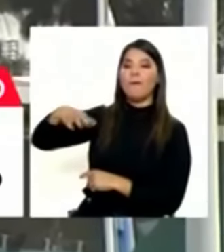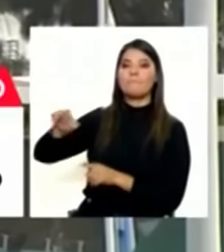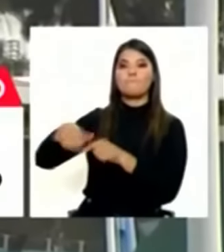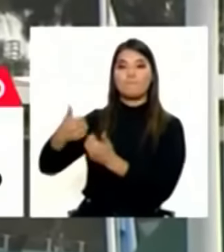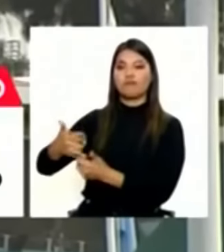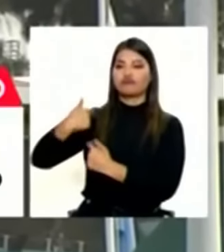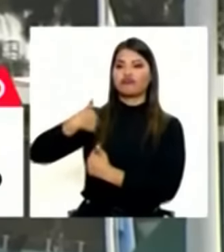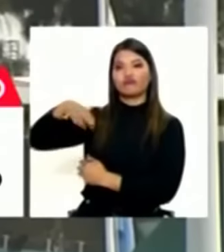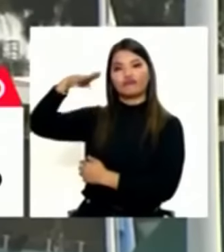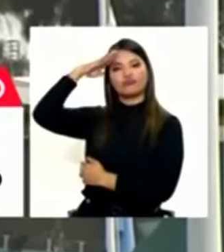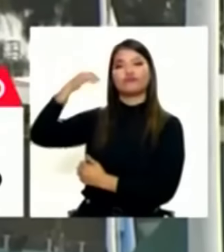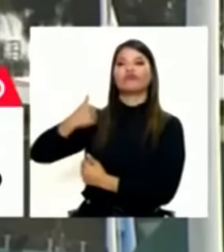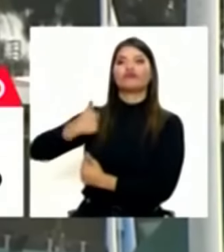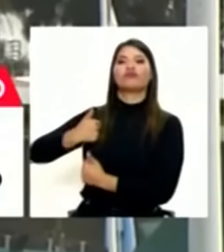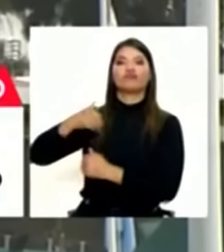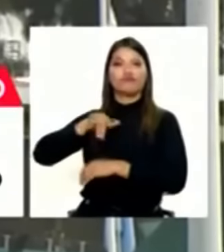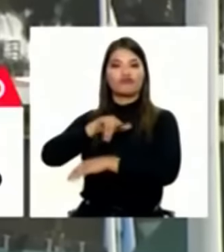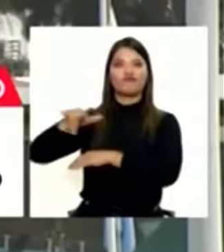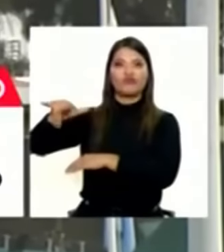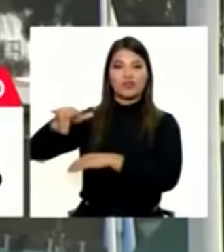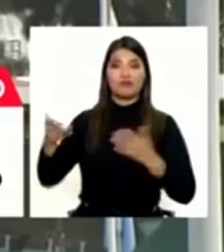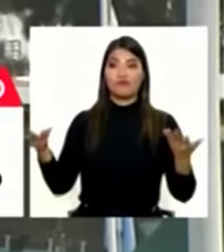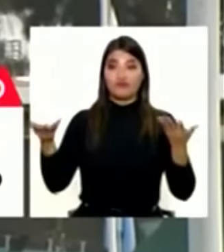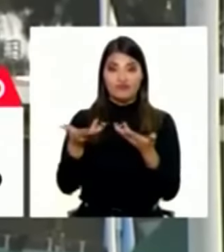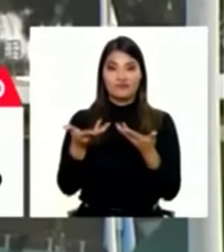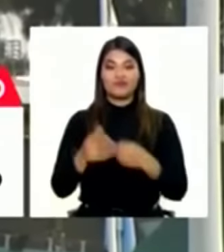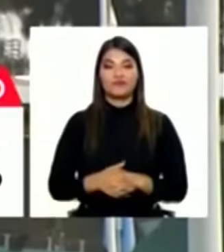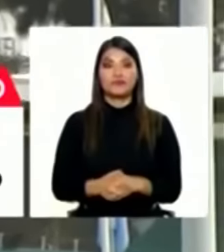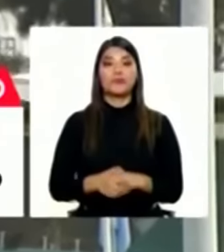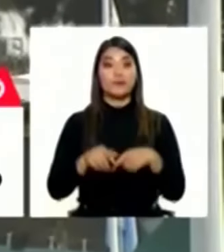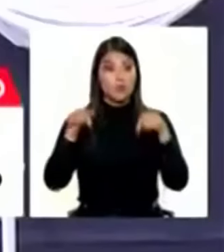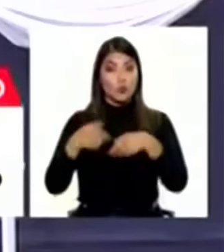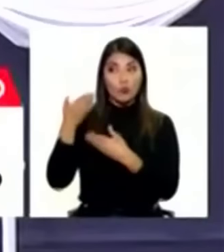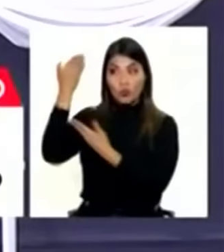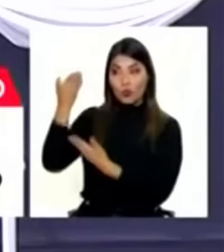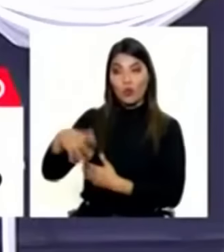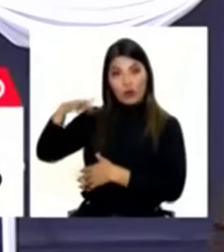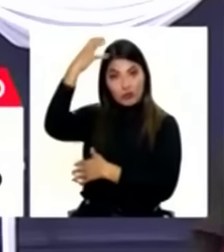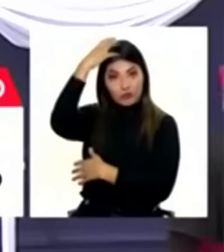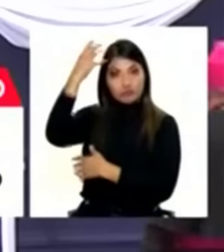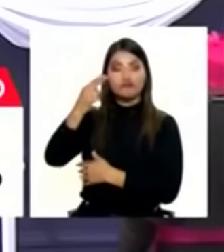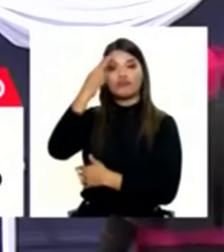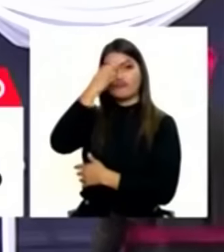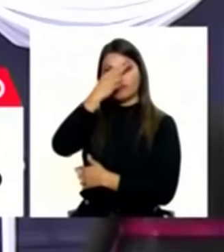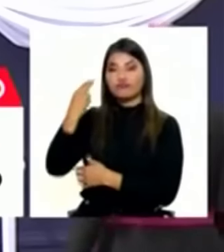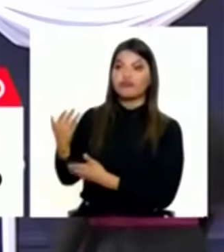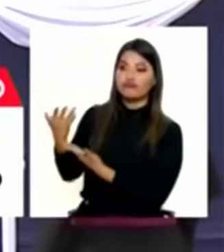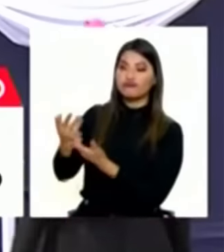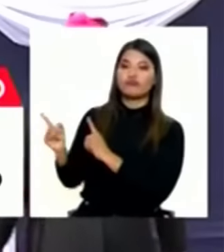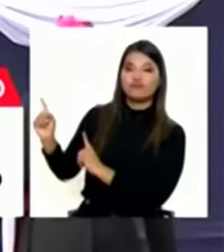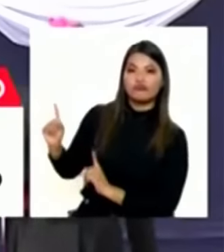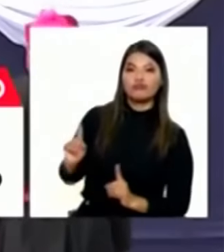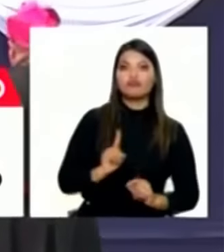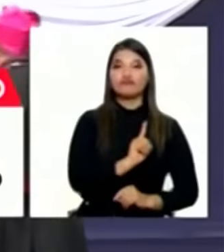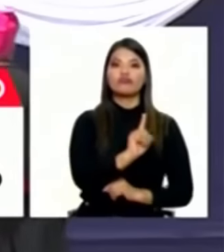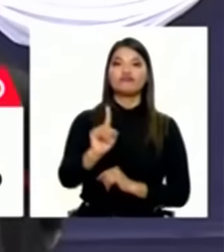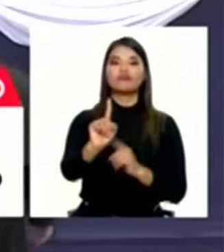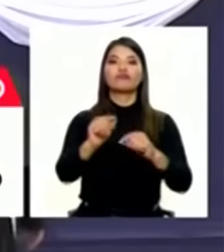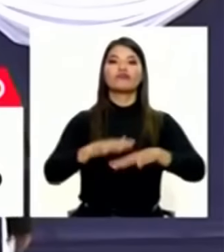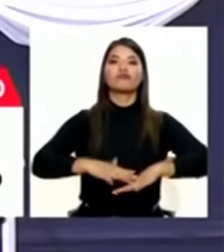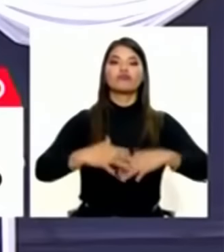Aérea del Perú. En estos momentos, el reverendo padre Juan Vera se acerca hasta el estrado